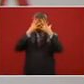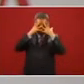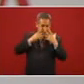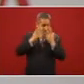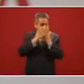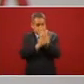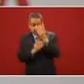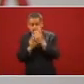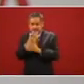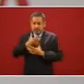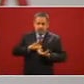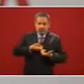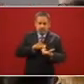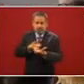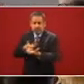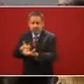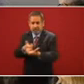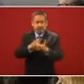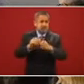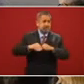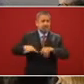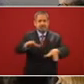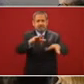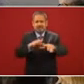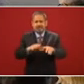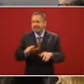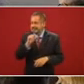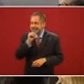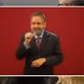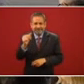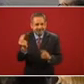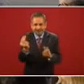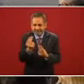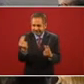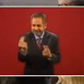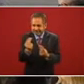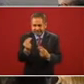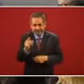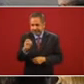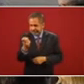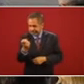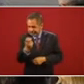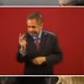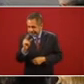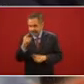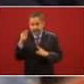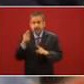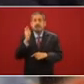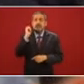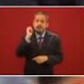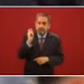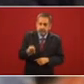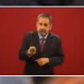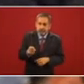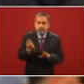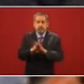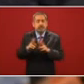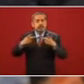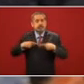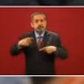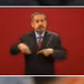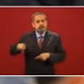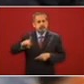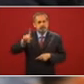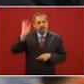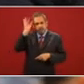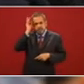personal especializado con aspersores de alta presión. No quiere decir eso. Quiere decir que el personal de